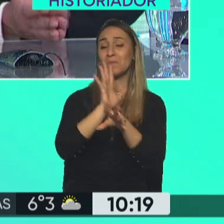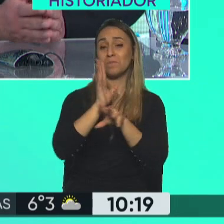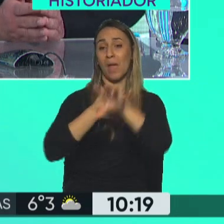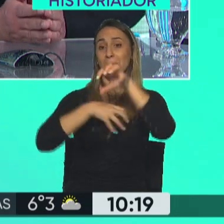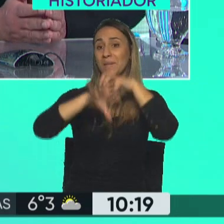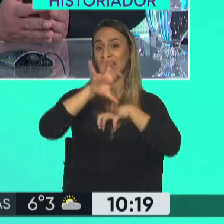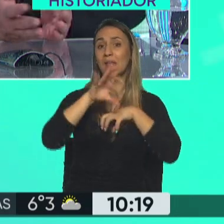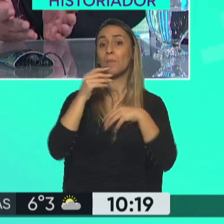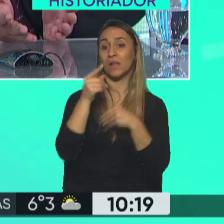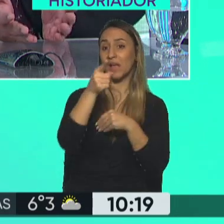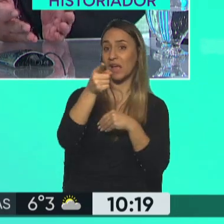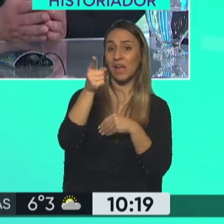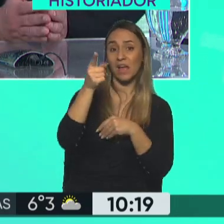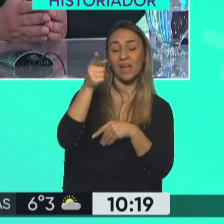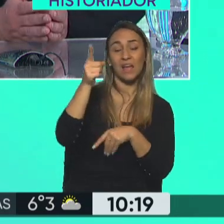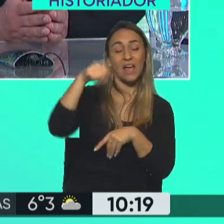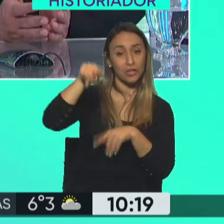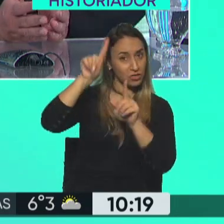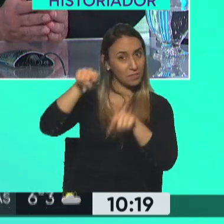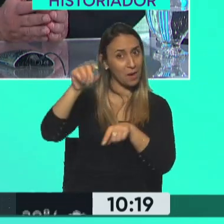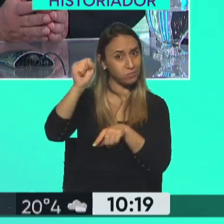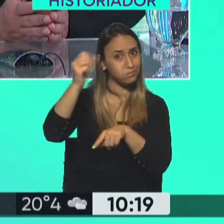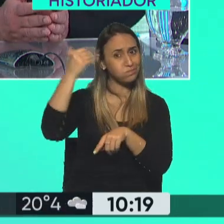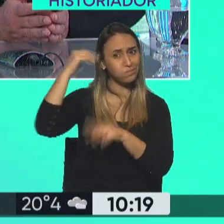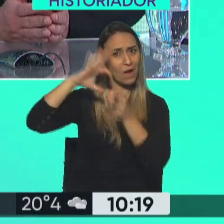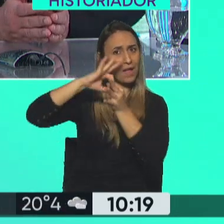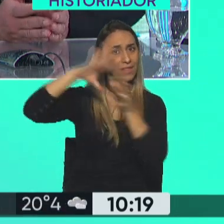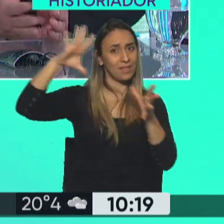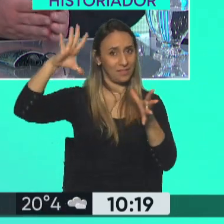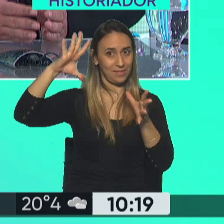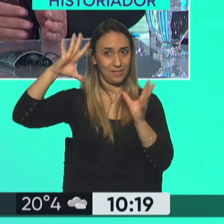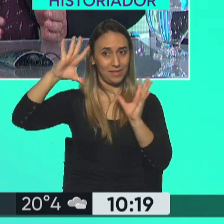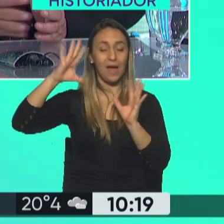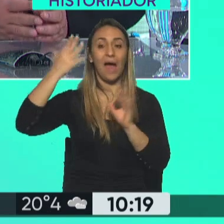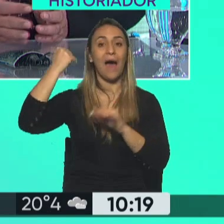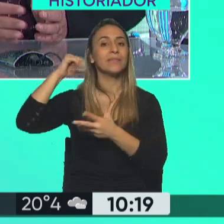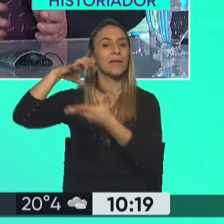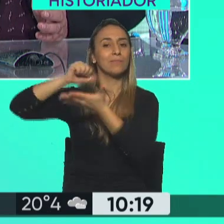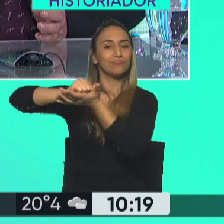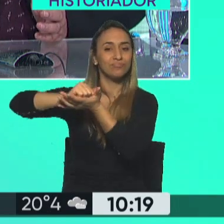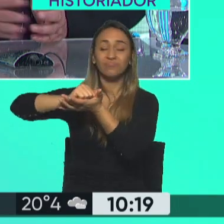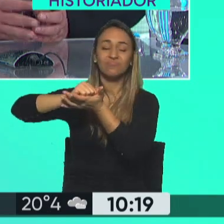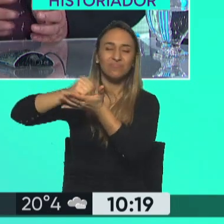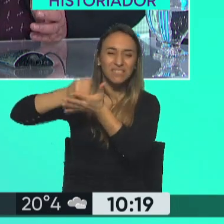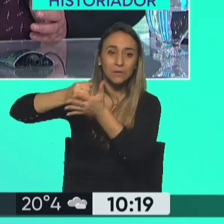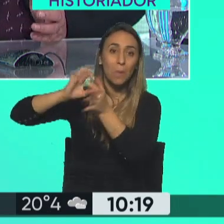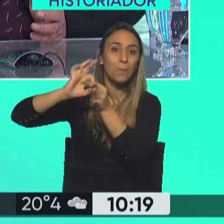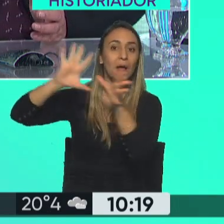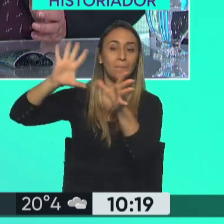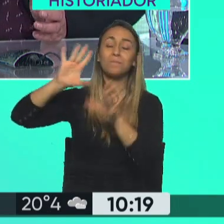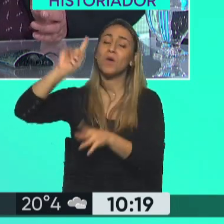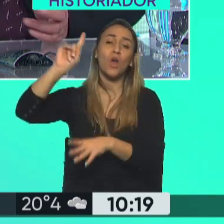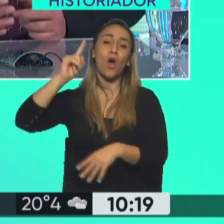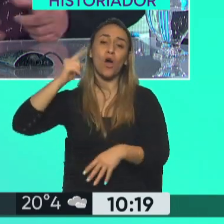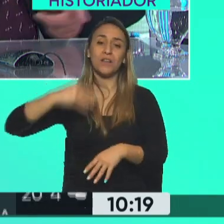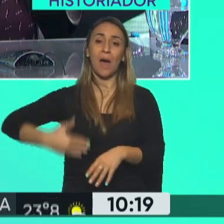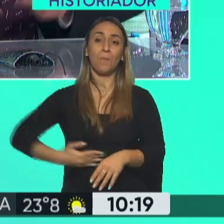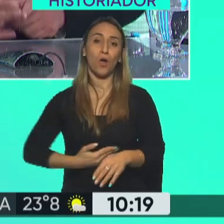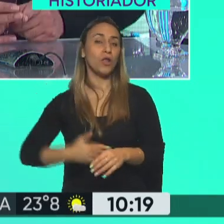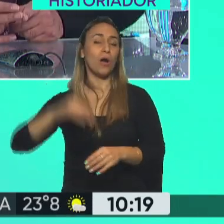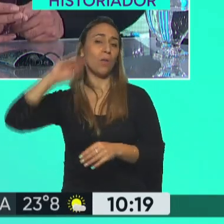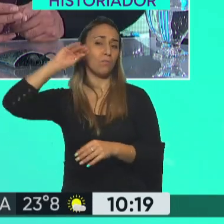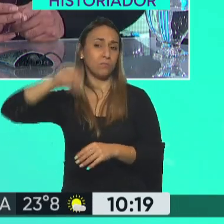haberse independizado como colonia, pero ese paradigma va cambiando ya con la caída de Napoleón, con el regreso